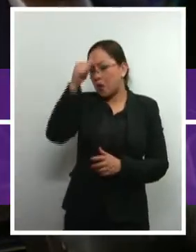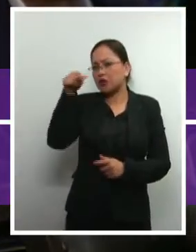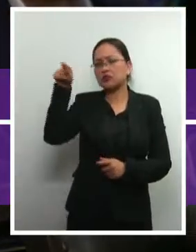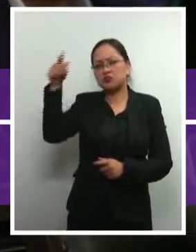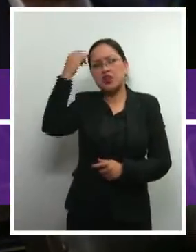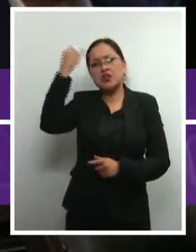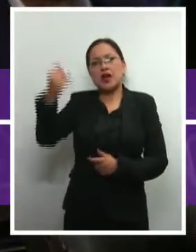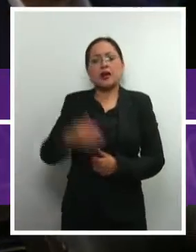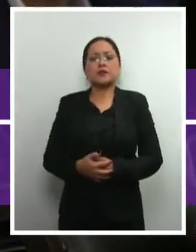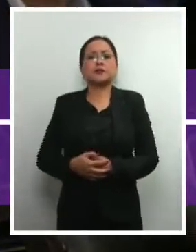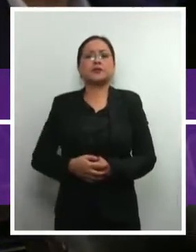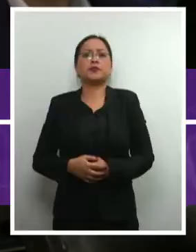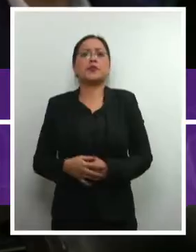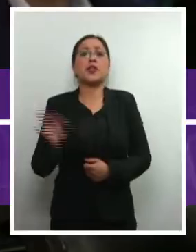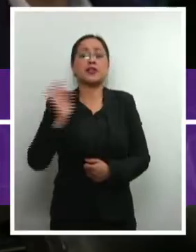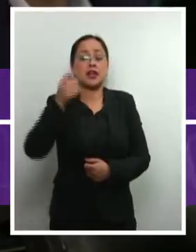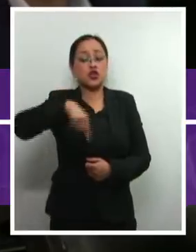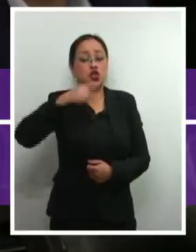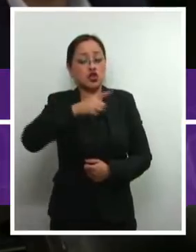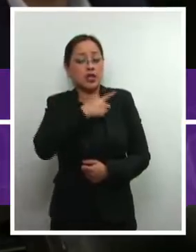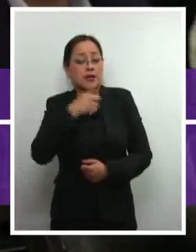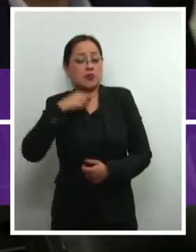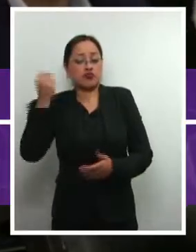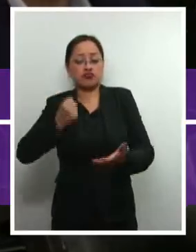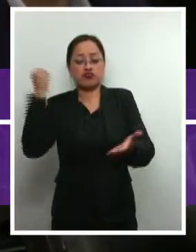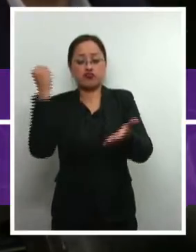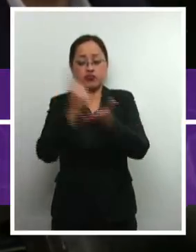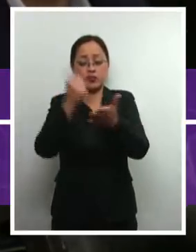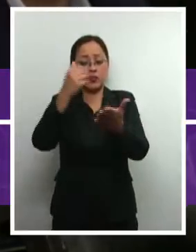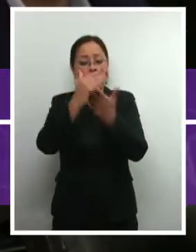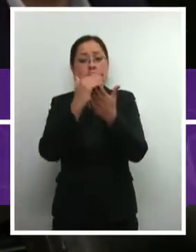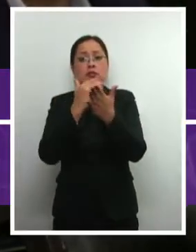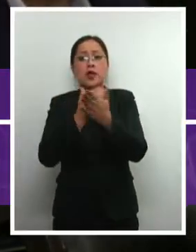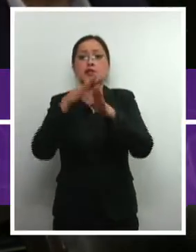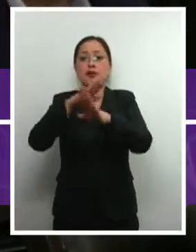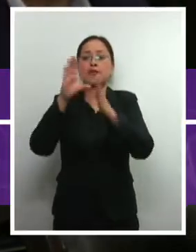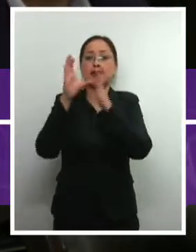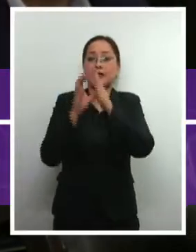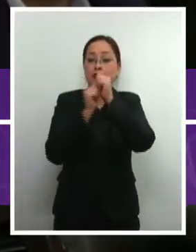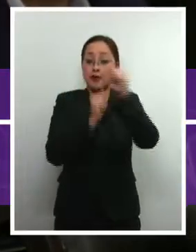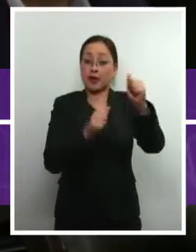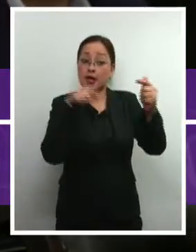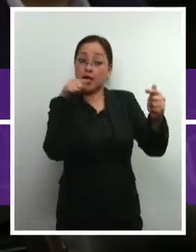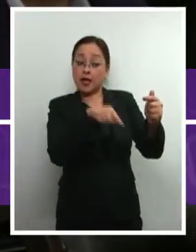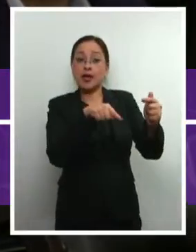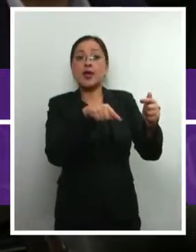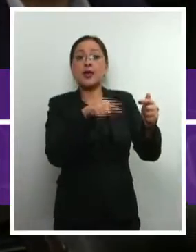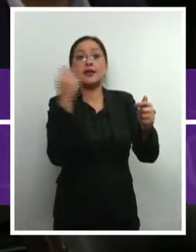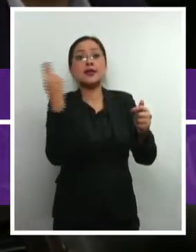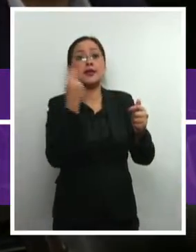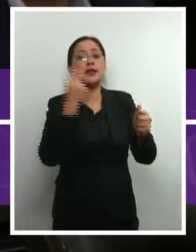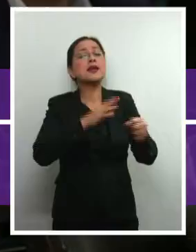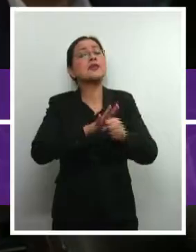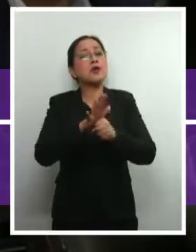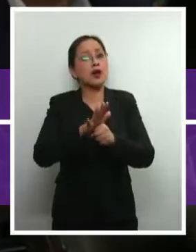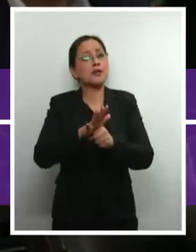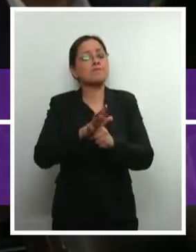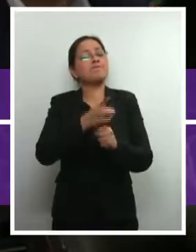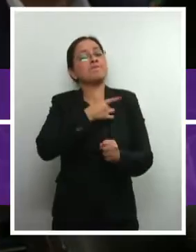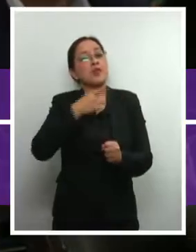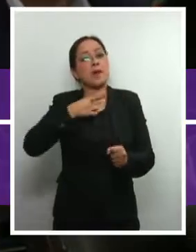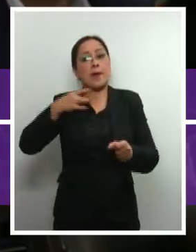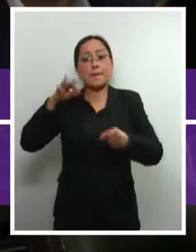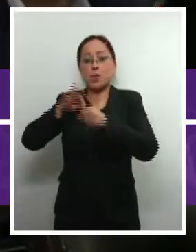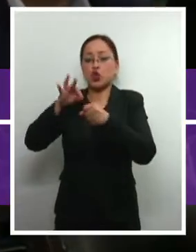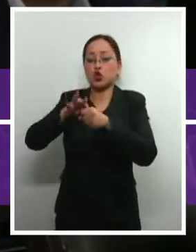que debamos de aprobar de esta Constitución requiere ser votada por